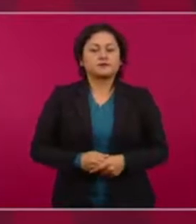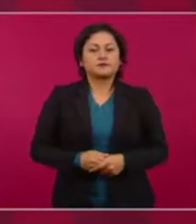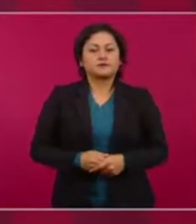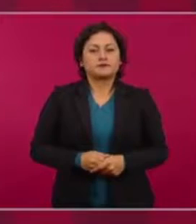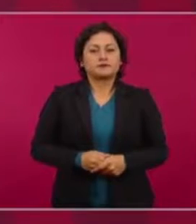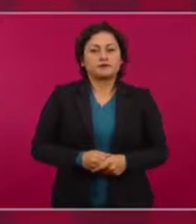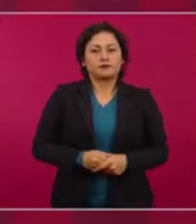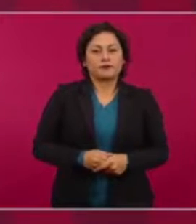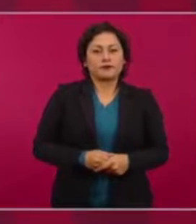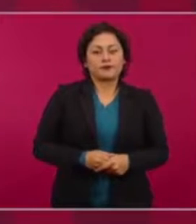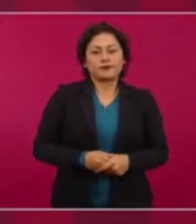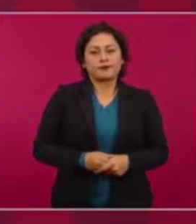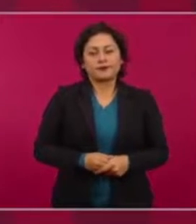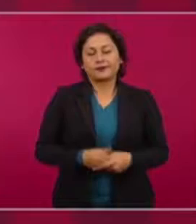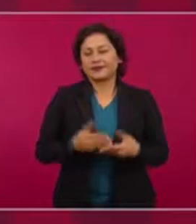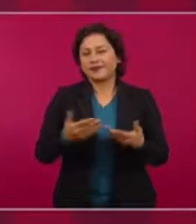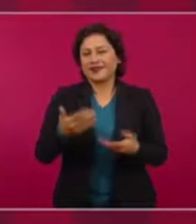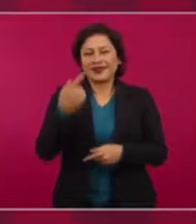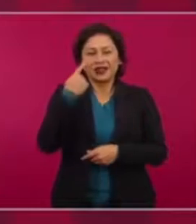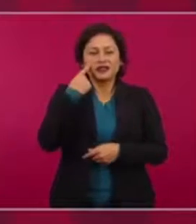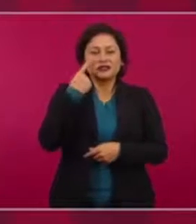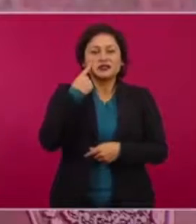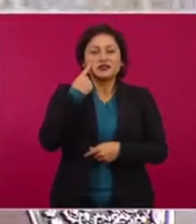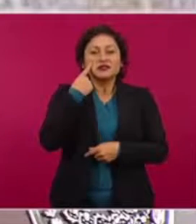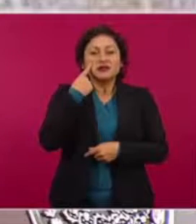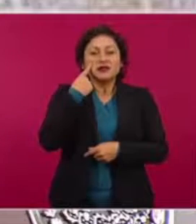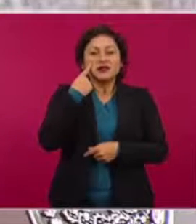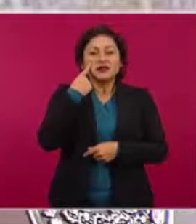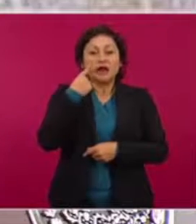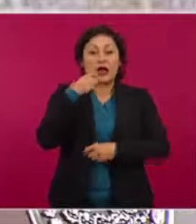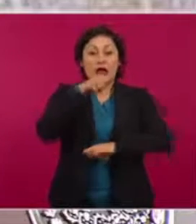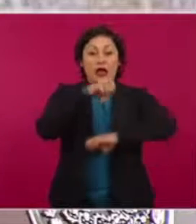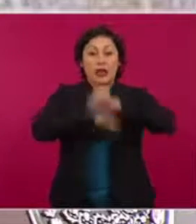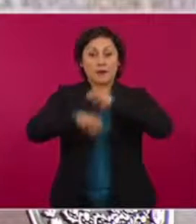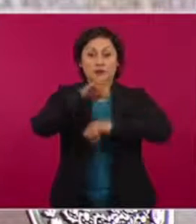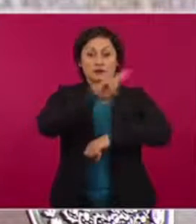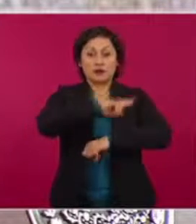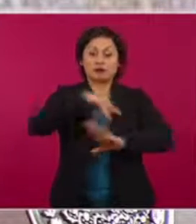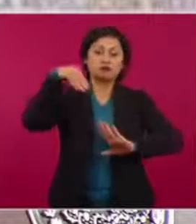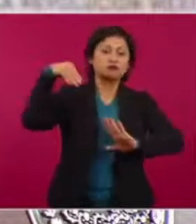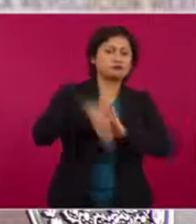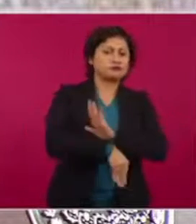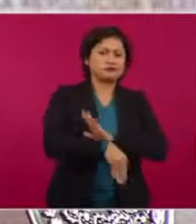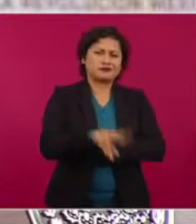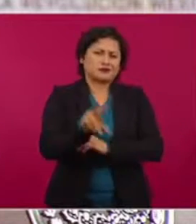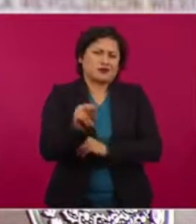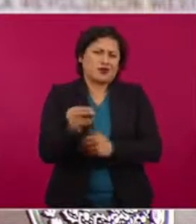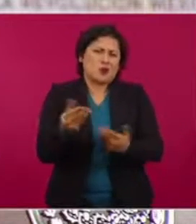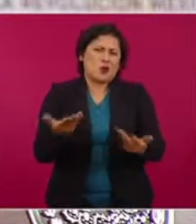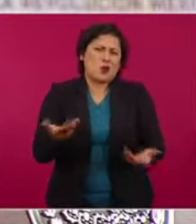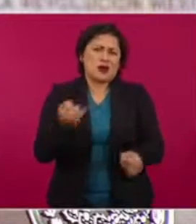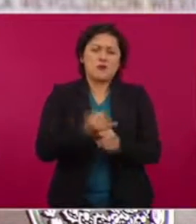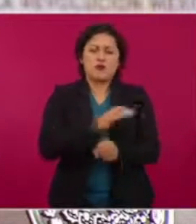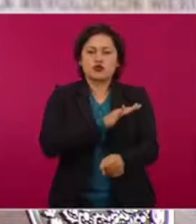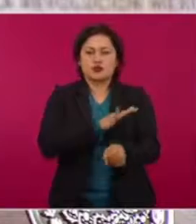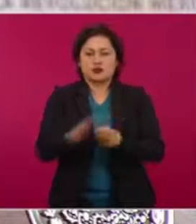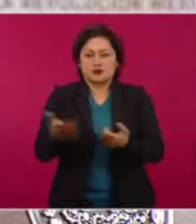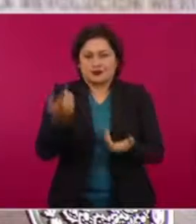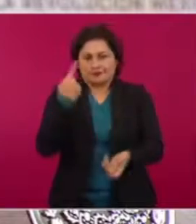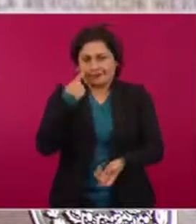No pueden quebrar estas empresas, sobre todo Iberdrola,